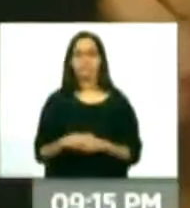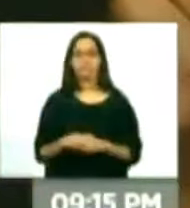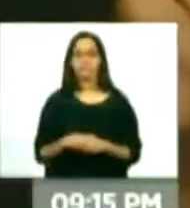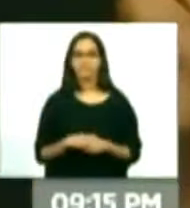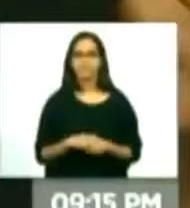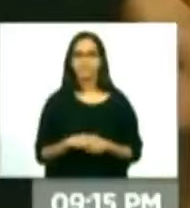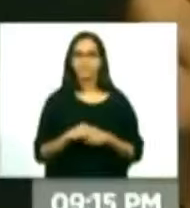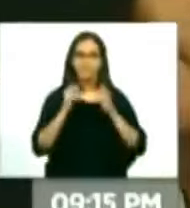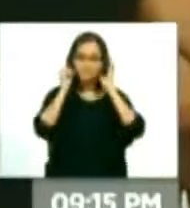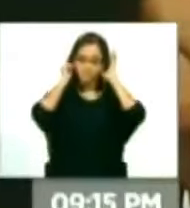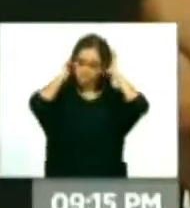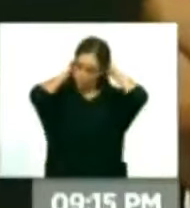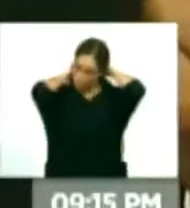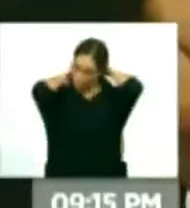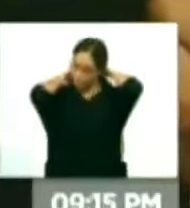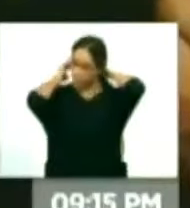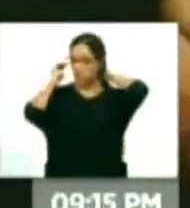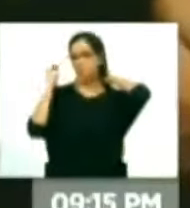¡Qué elegancia!